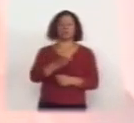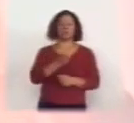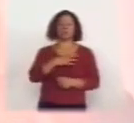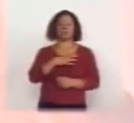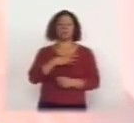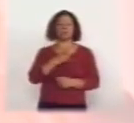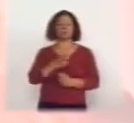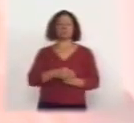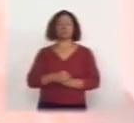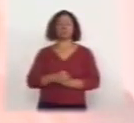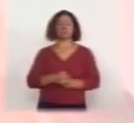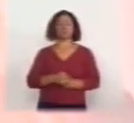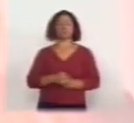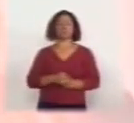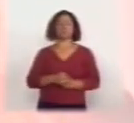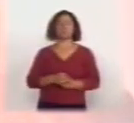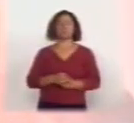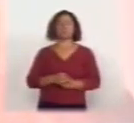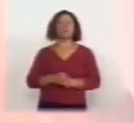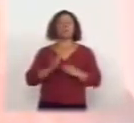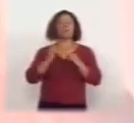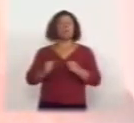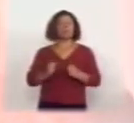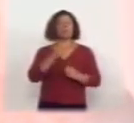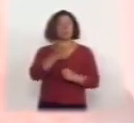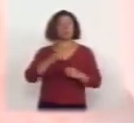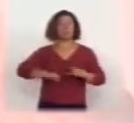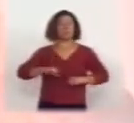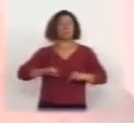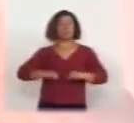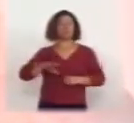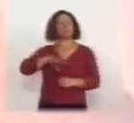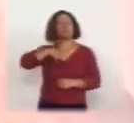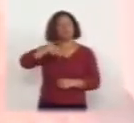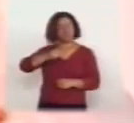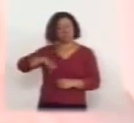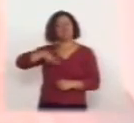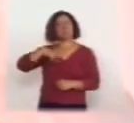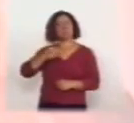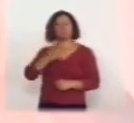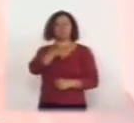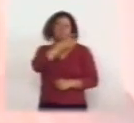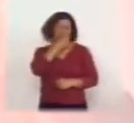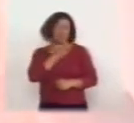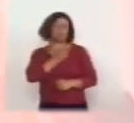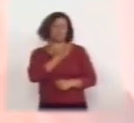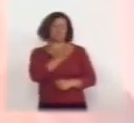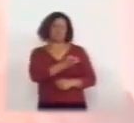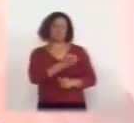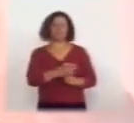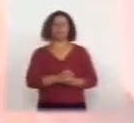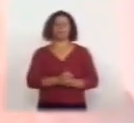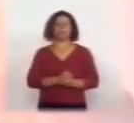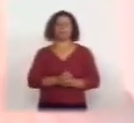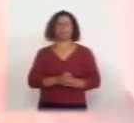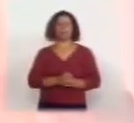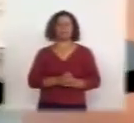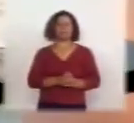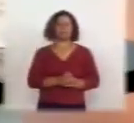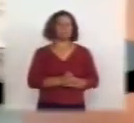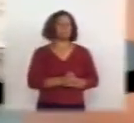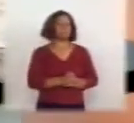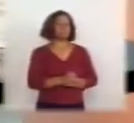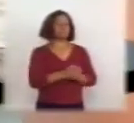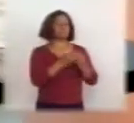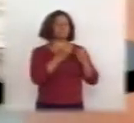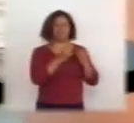sin duda un evento, un esfuerzo, como tú lo decías, de varios